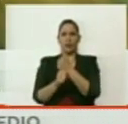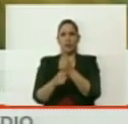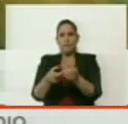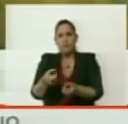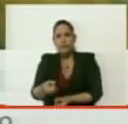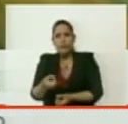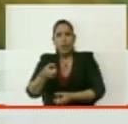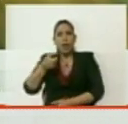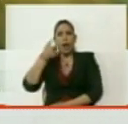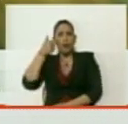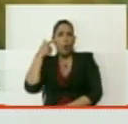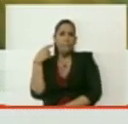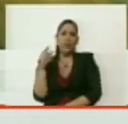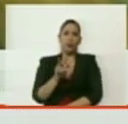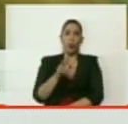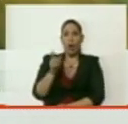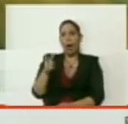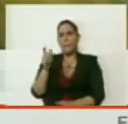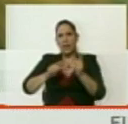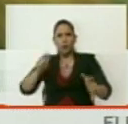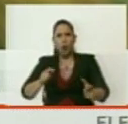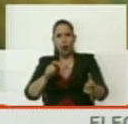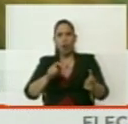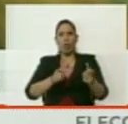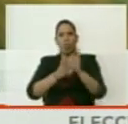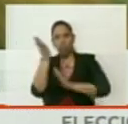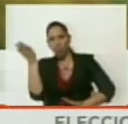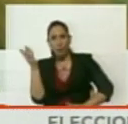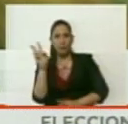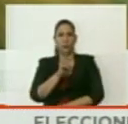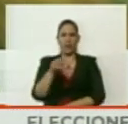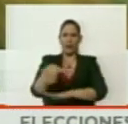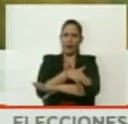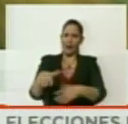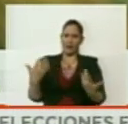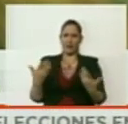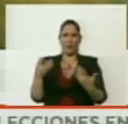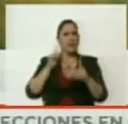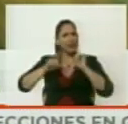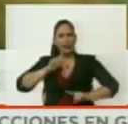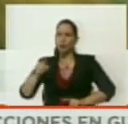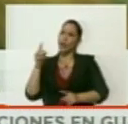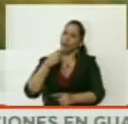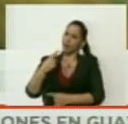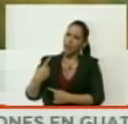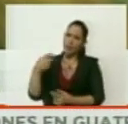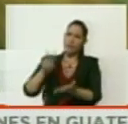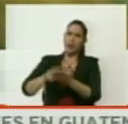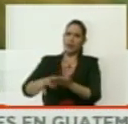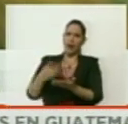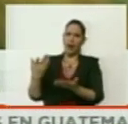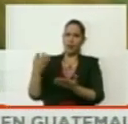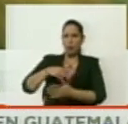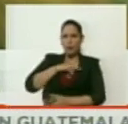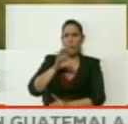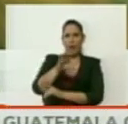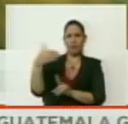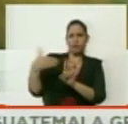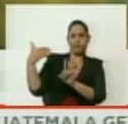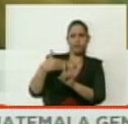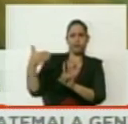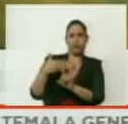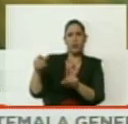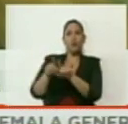arroz en Venezuela, que si la gente se desmaya en la calle. No sean mentirosos, digan la verdad. Nuestro país está bajo un asedio de tipo